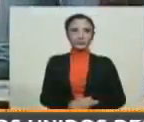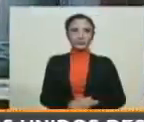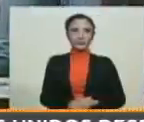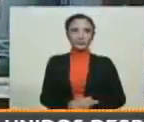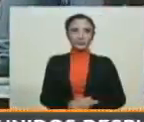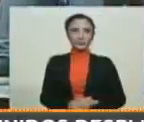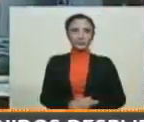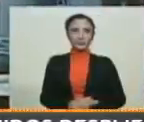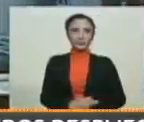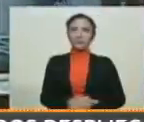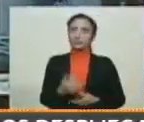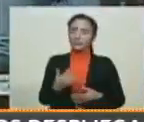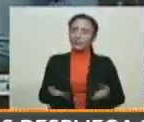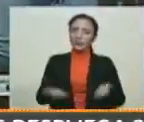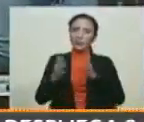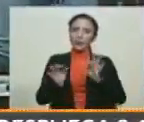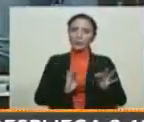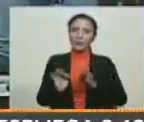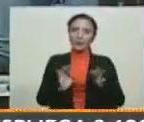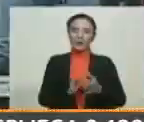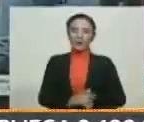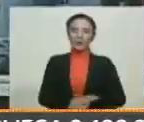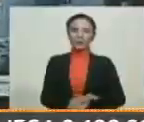rafael vamos a prepararlo